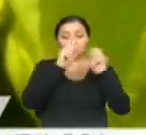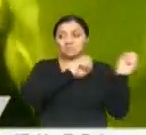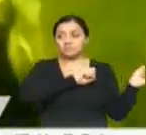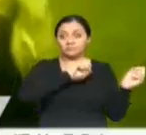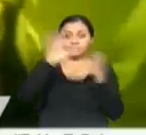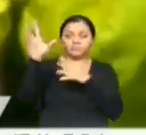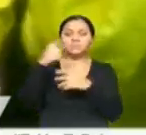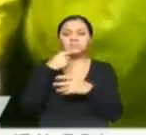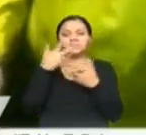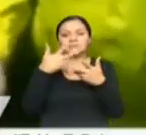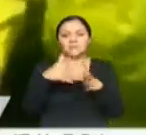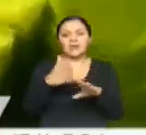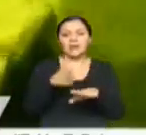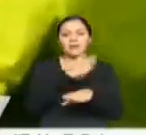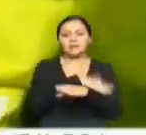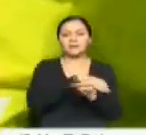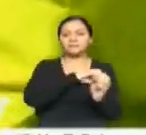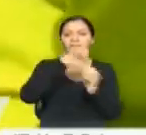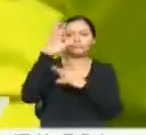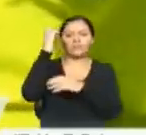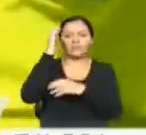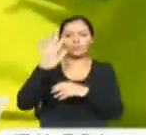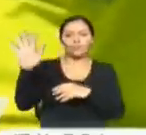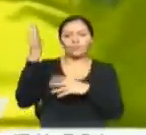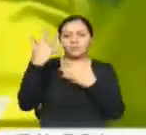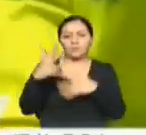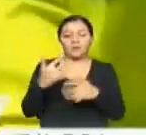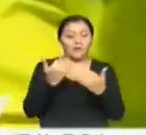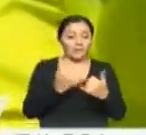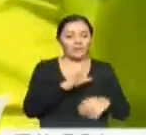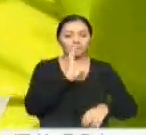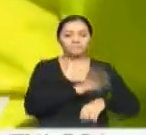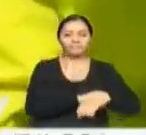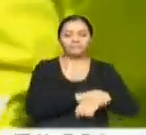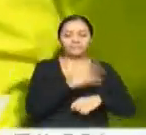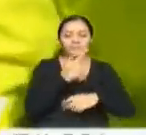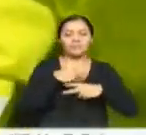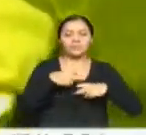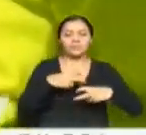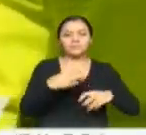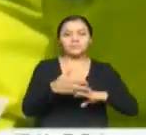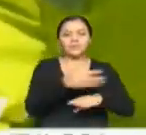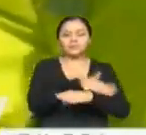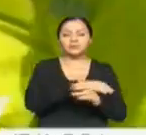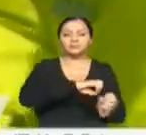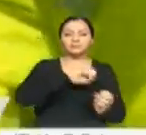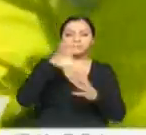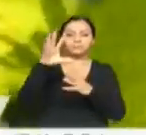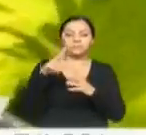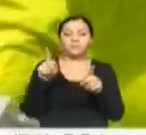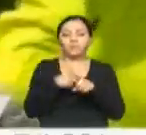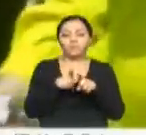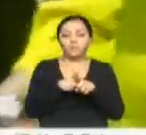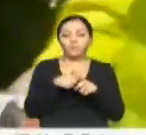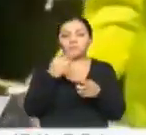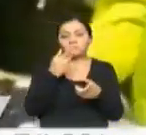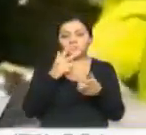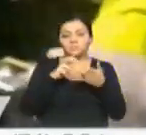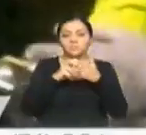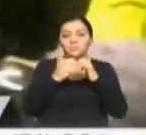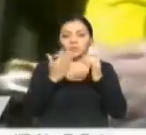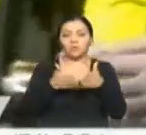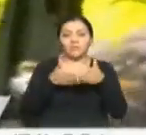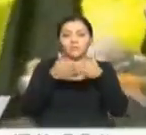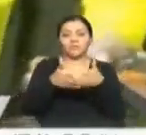con la droga ya hizo otros envíos a Europa. Actualmente hay una investigación en curso por una exportación reciente de esa firma que está en alta mar en